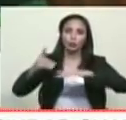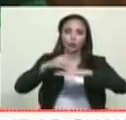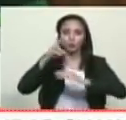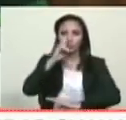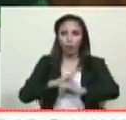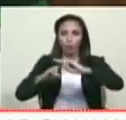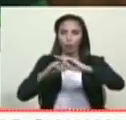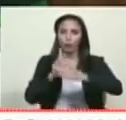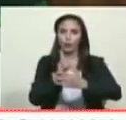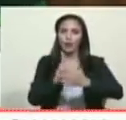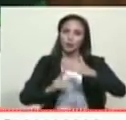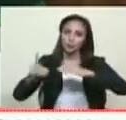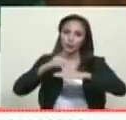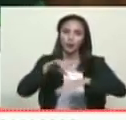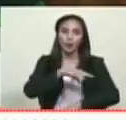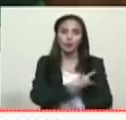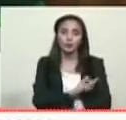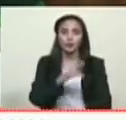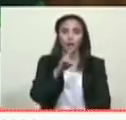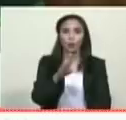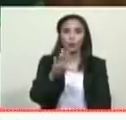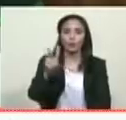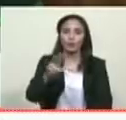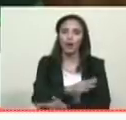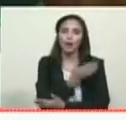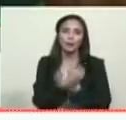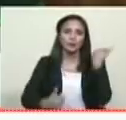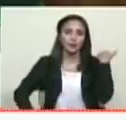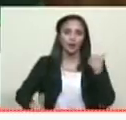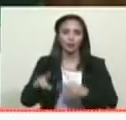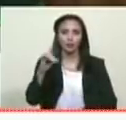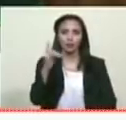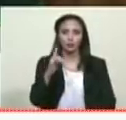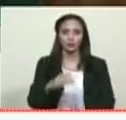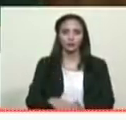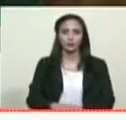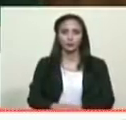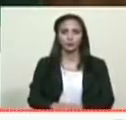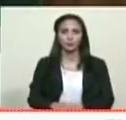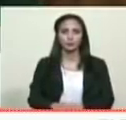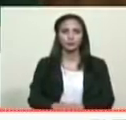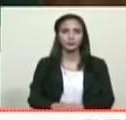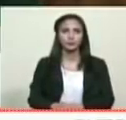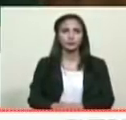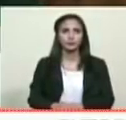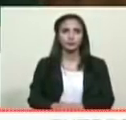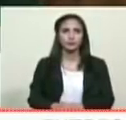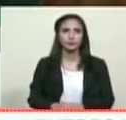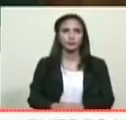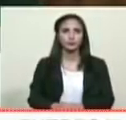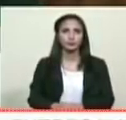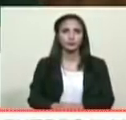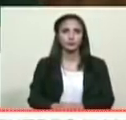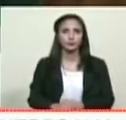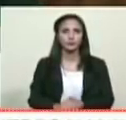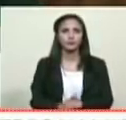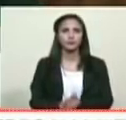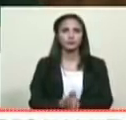causa de la Universidad Bolivariana de Venezuela al presidente del Estado Plurinacional de Bolivia, Juan Evo Morales